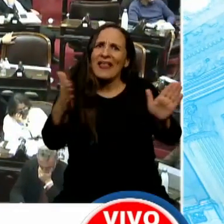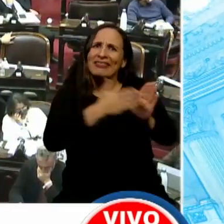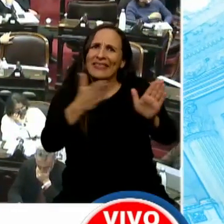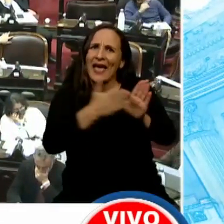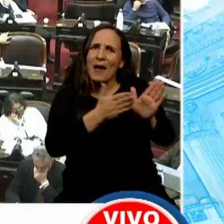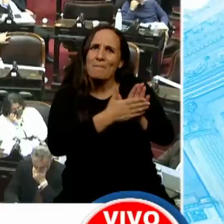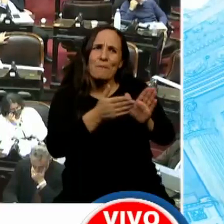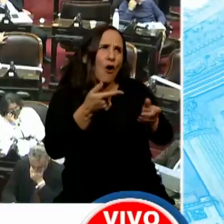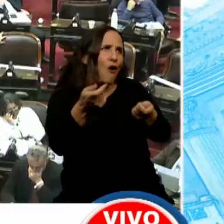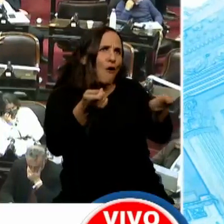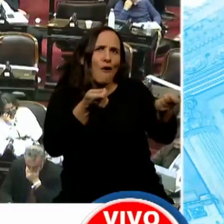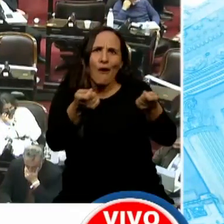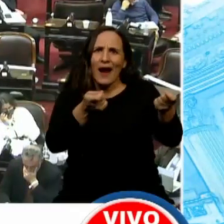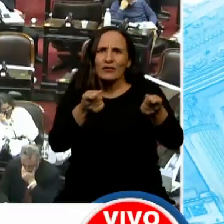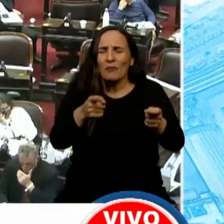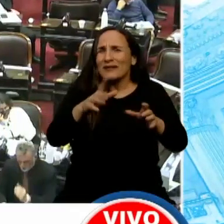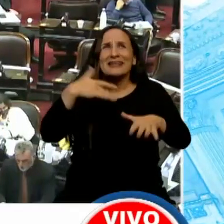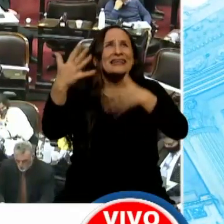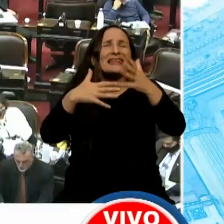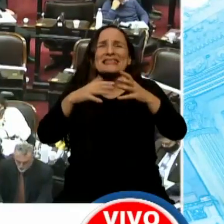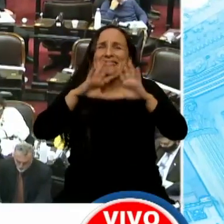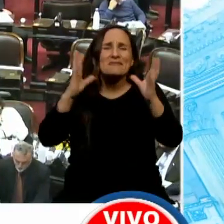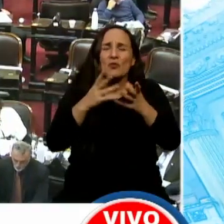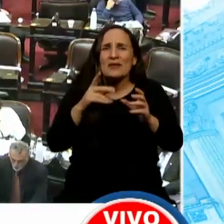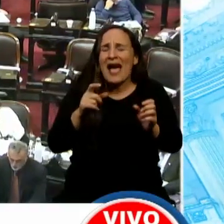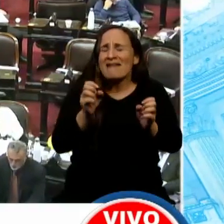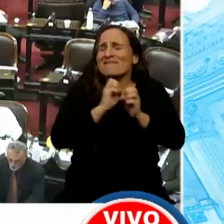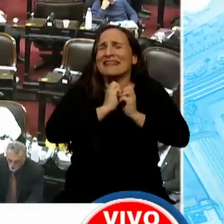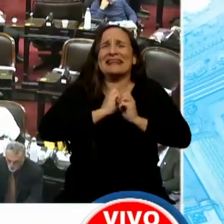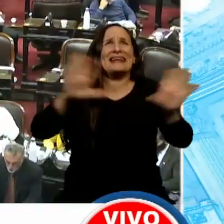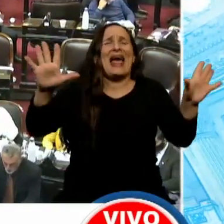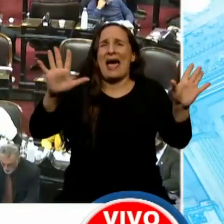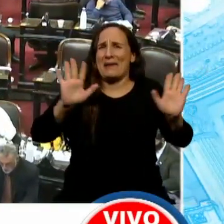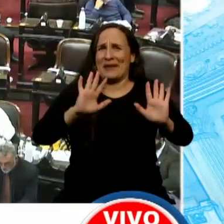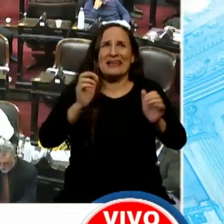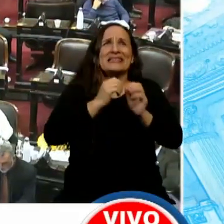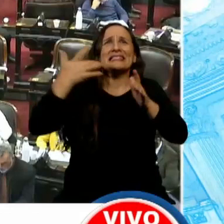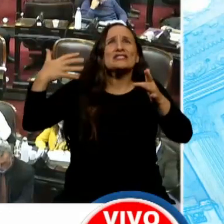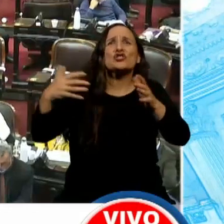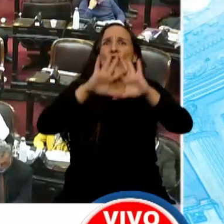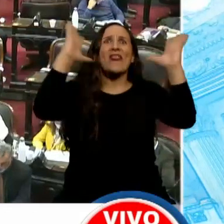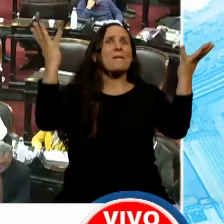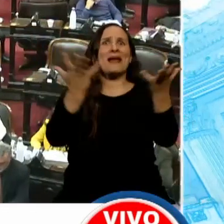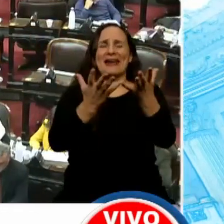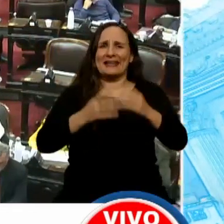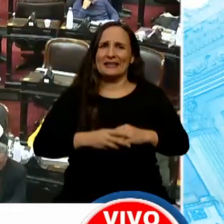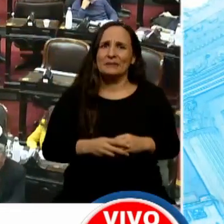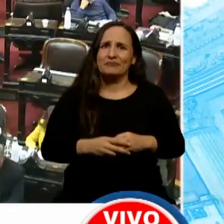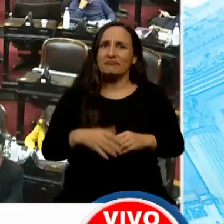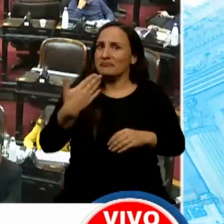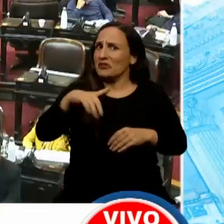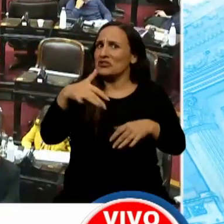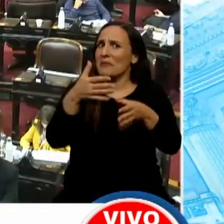de pandemia frente a una de las crisis mundiales más graves que ha vivido nuestro planeta. Para cerrar,